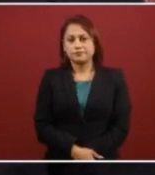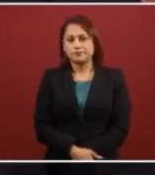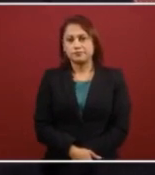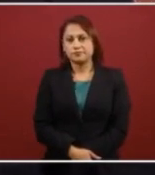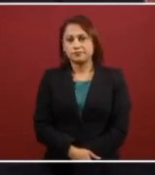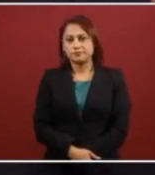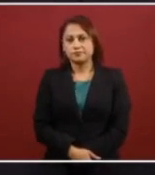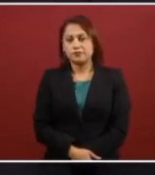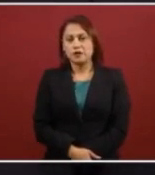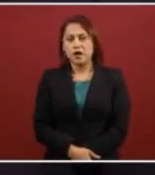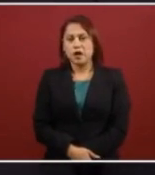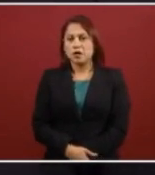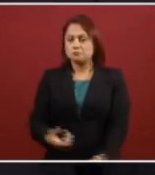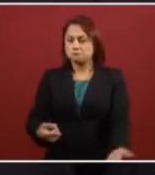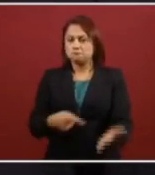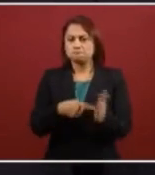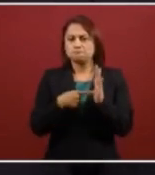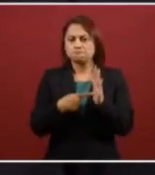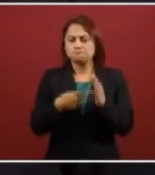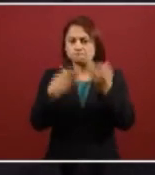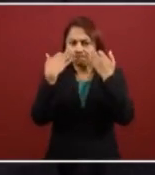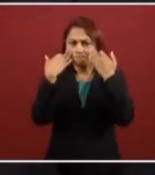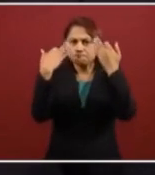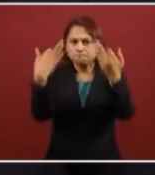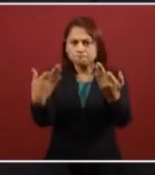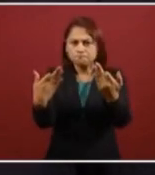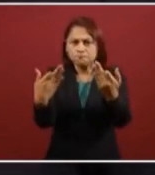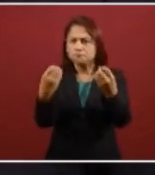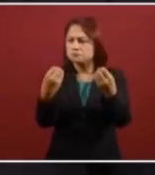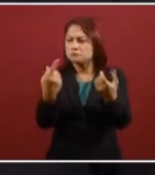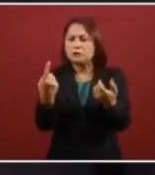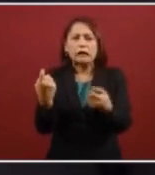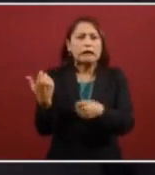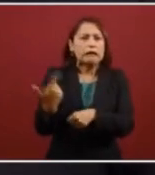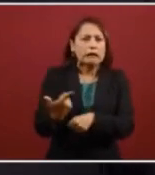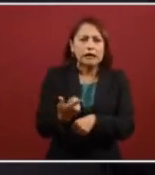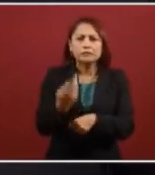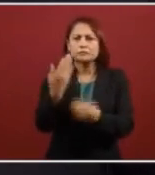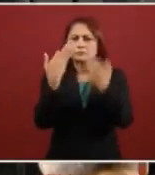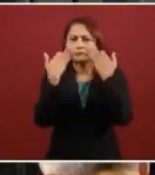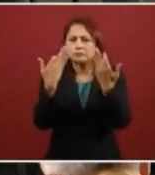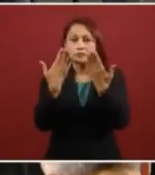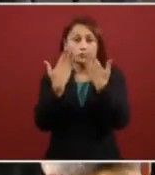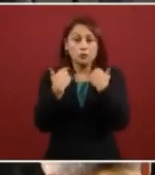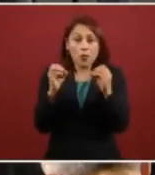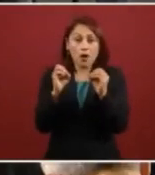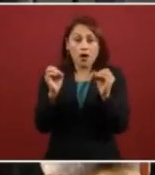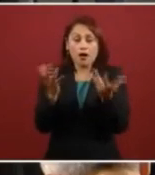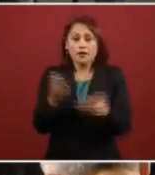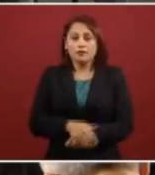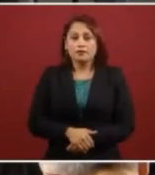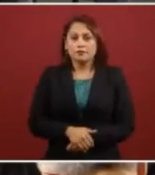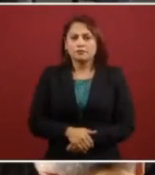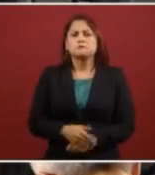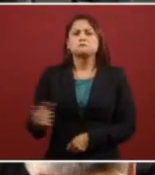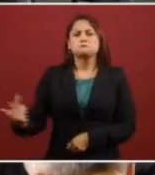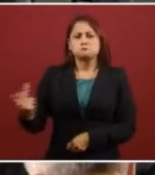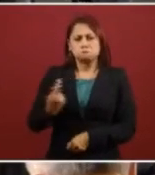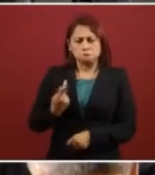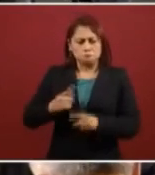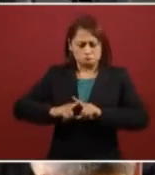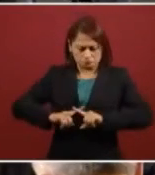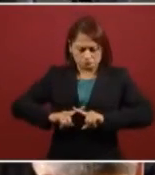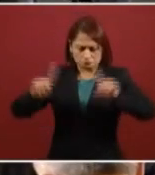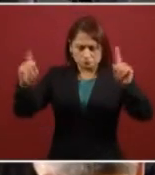Ninguna prueba. There is no proof. Ningún hecho. There's hay no act. Diferencias. Yes, there are differences. Le hablaba yo. And I